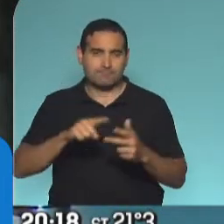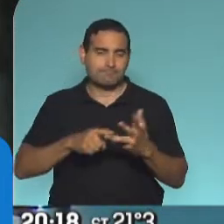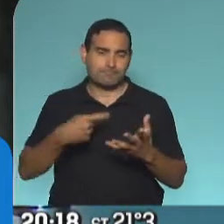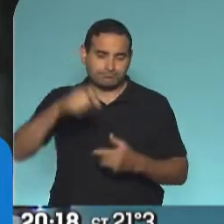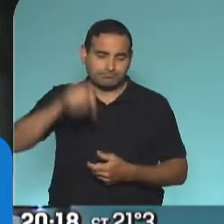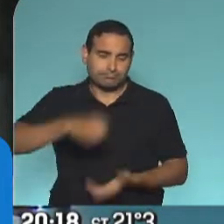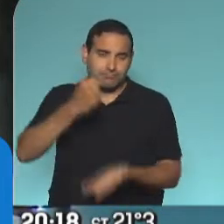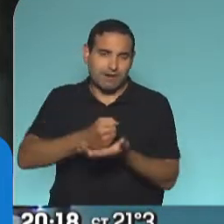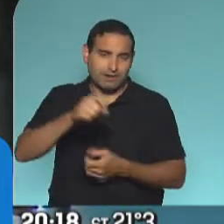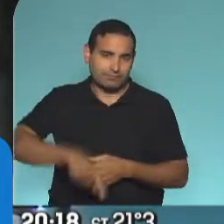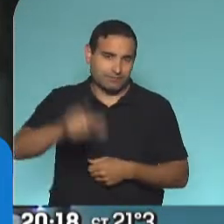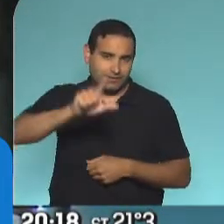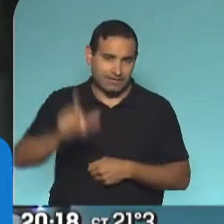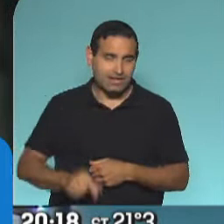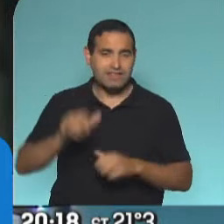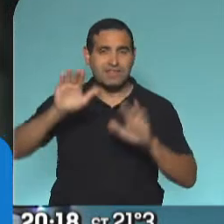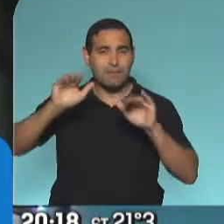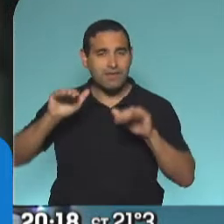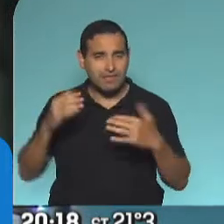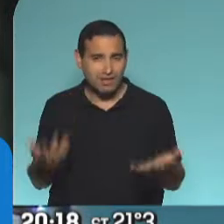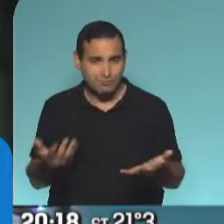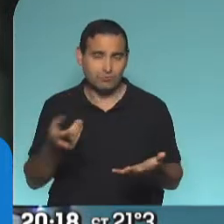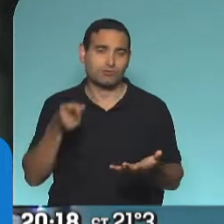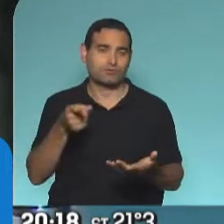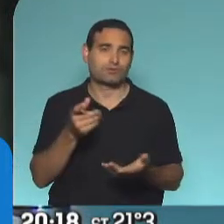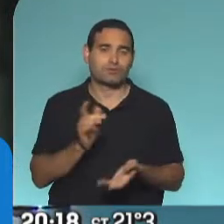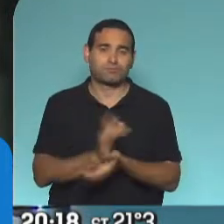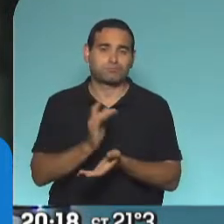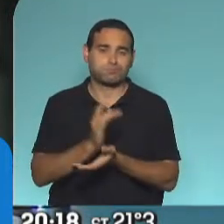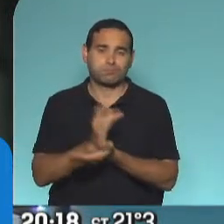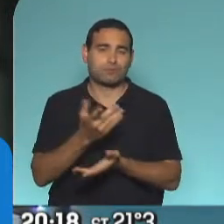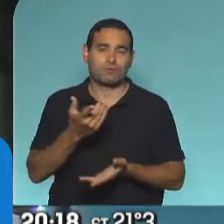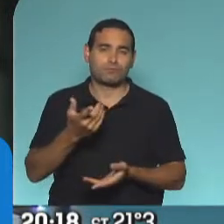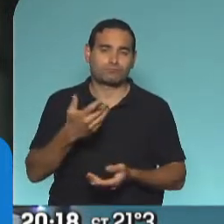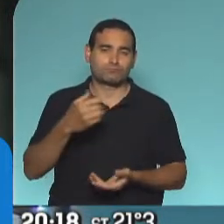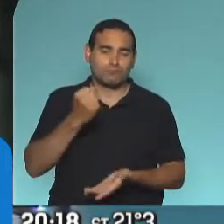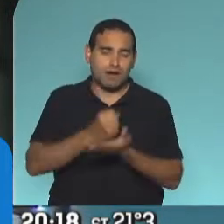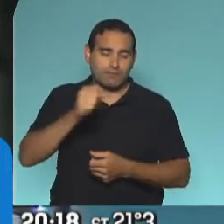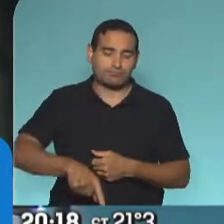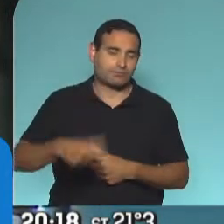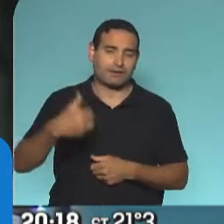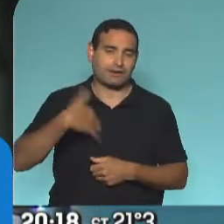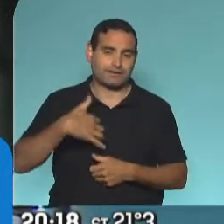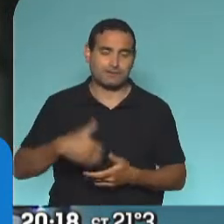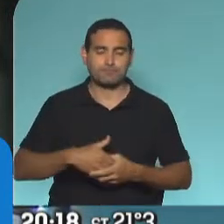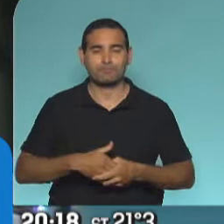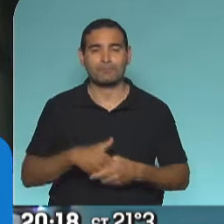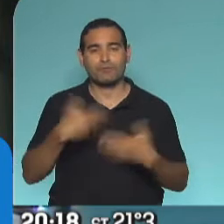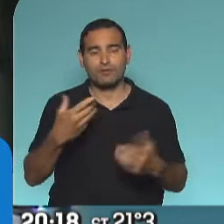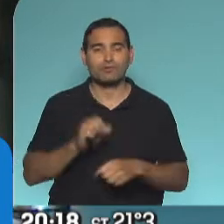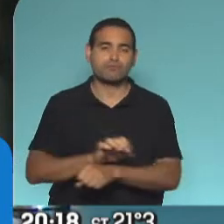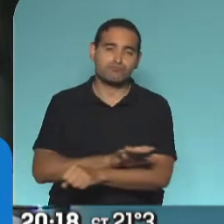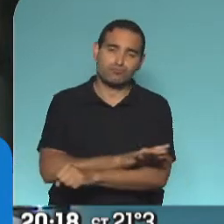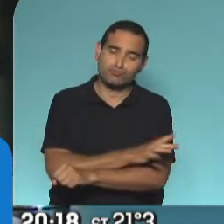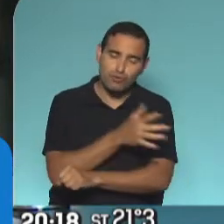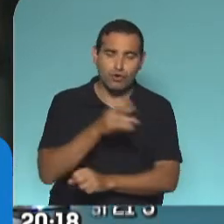país. Despedimos a un pedazo de nuestra bandera prácticamente, así que con muchísima emoción y